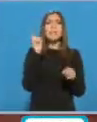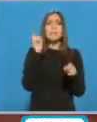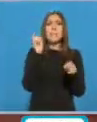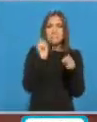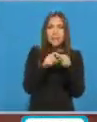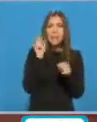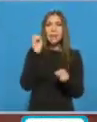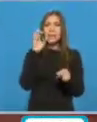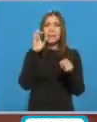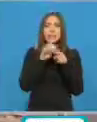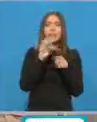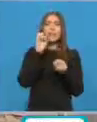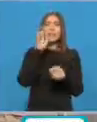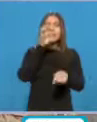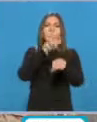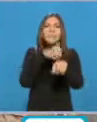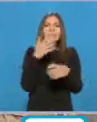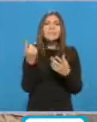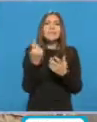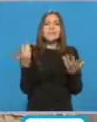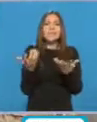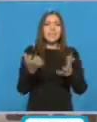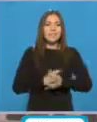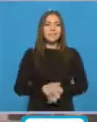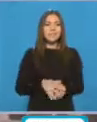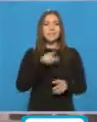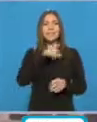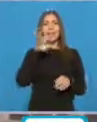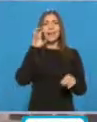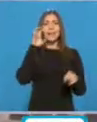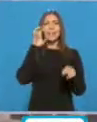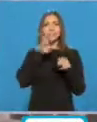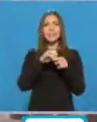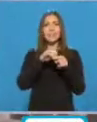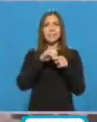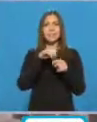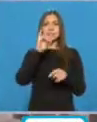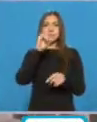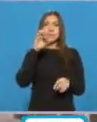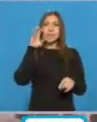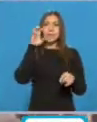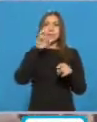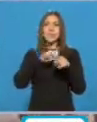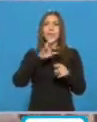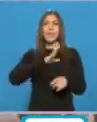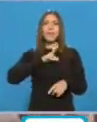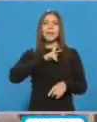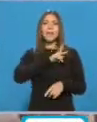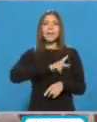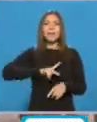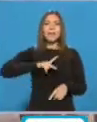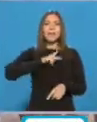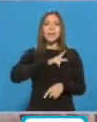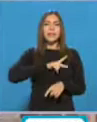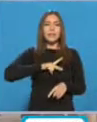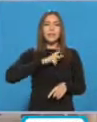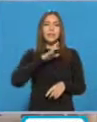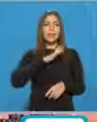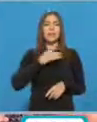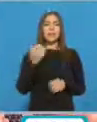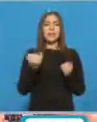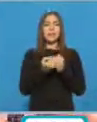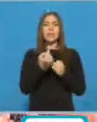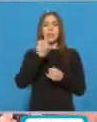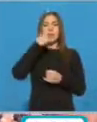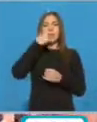¿qué hacen? Rasguñan, ¿o qué? Miren, la mordida de este animal sí es por mordida. Las glándulas veneno las tienen en la parte inferior,